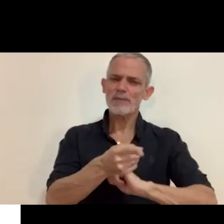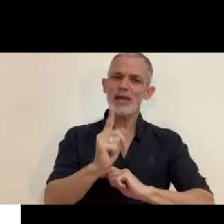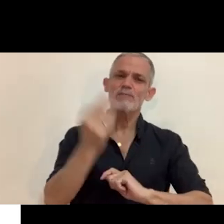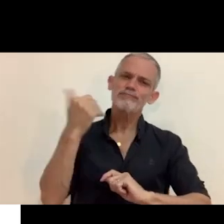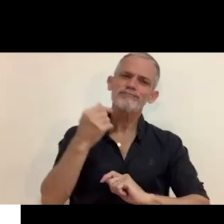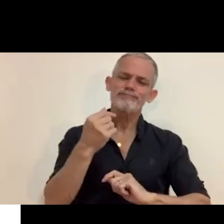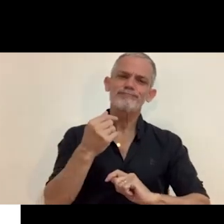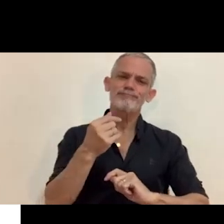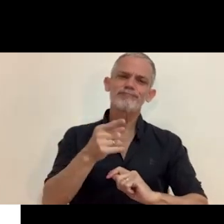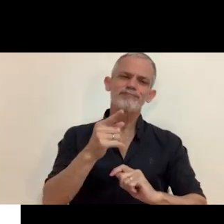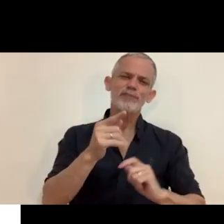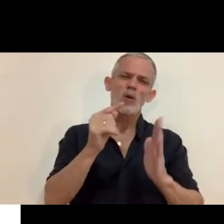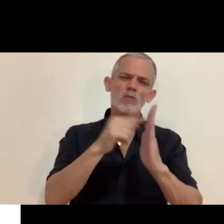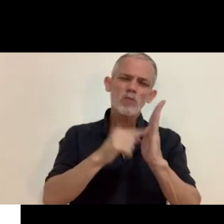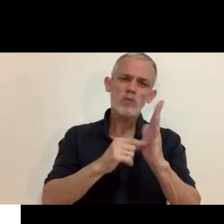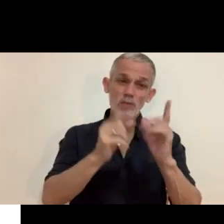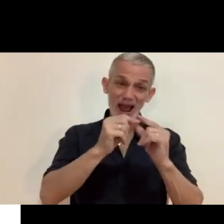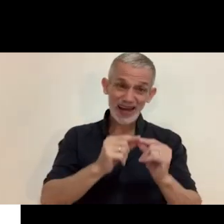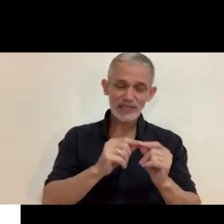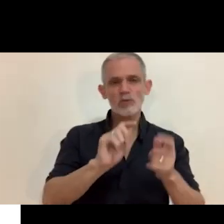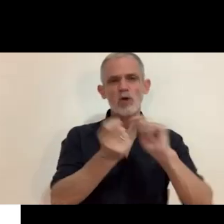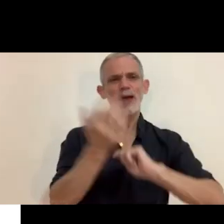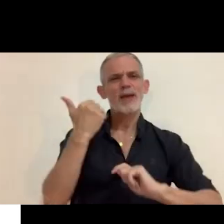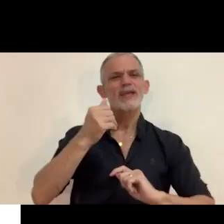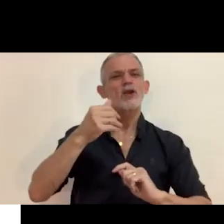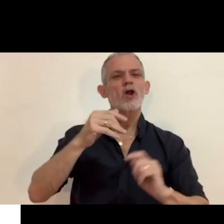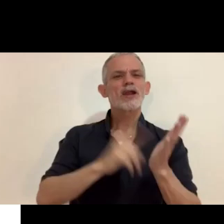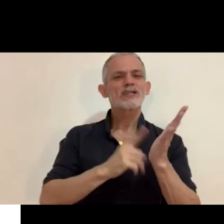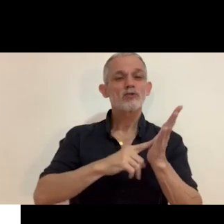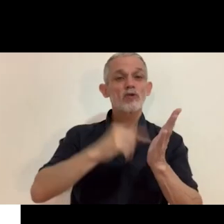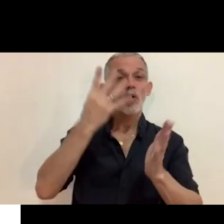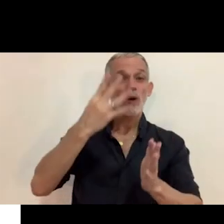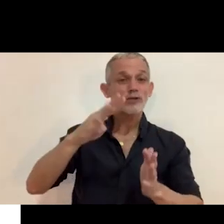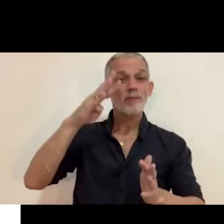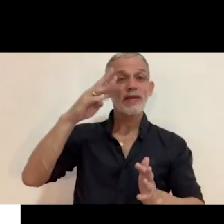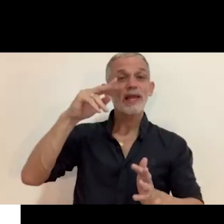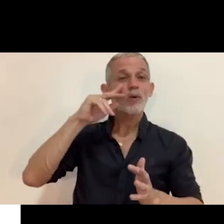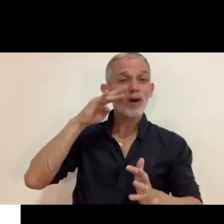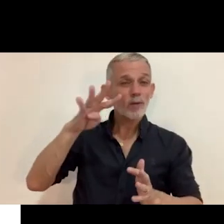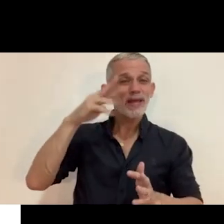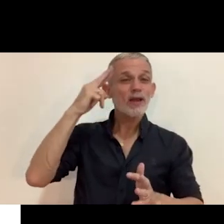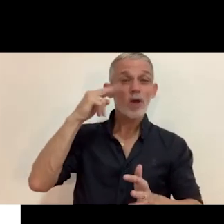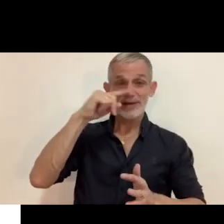sustituir en algunos artículos a la Resolución 4.976, que definía los